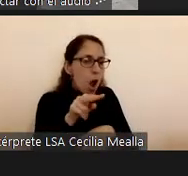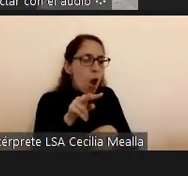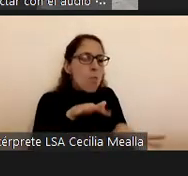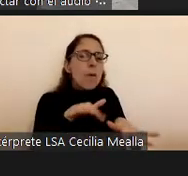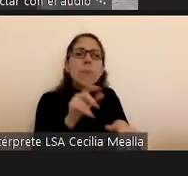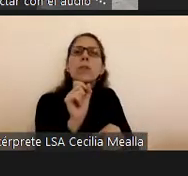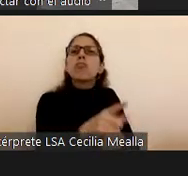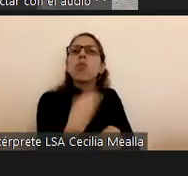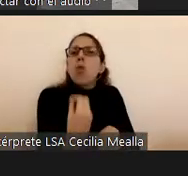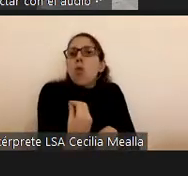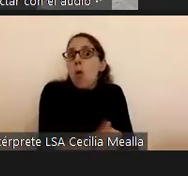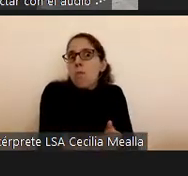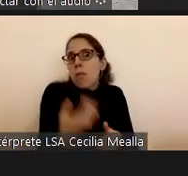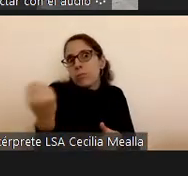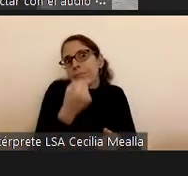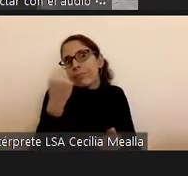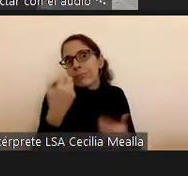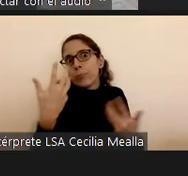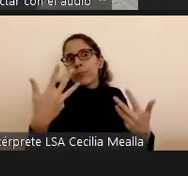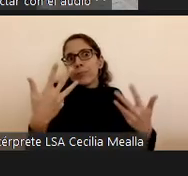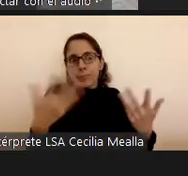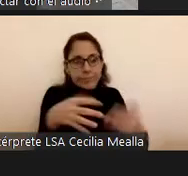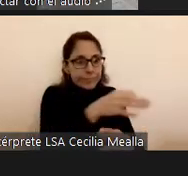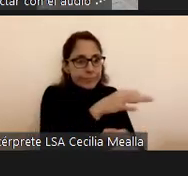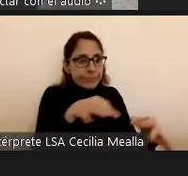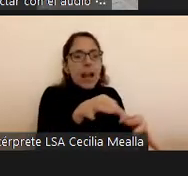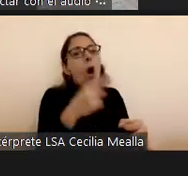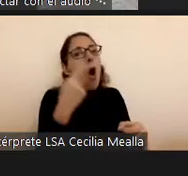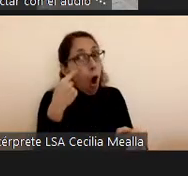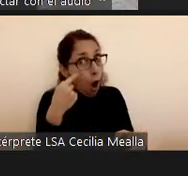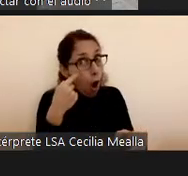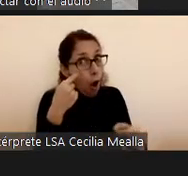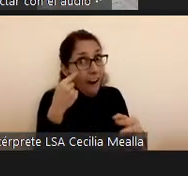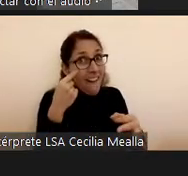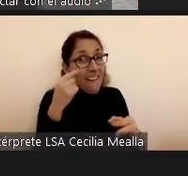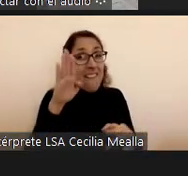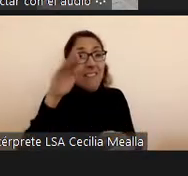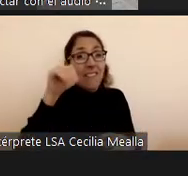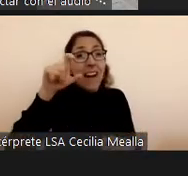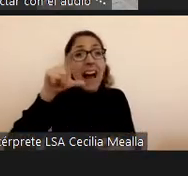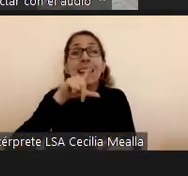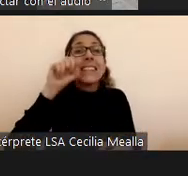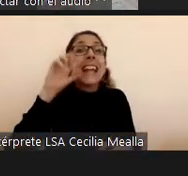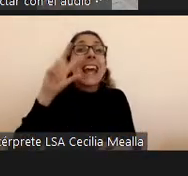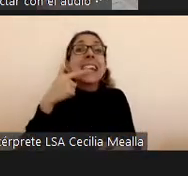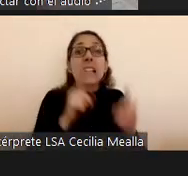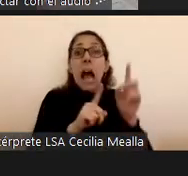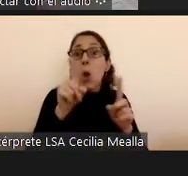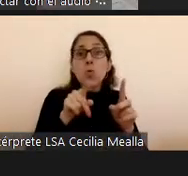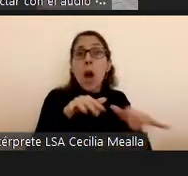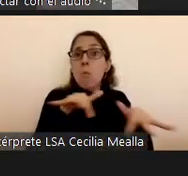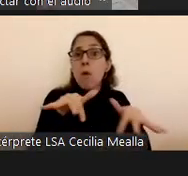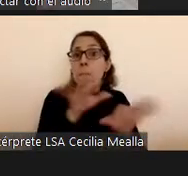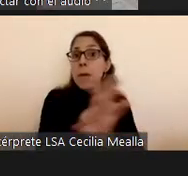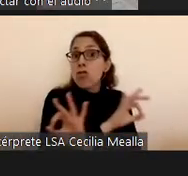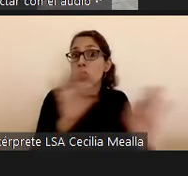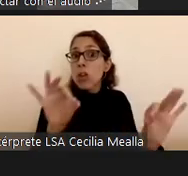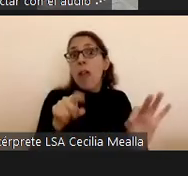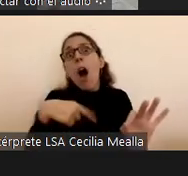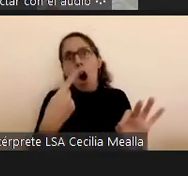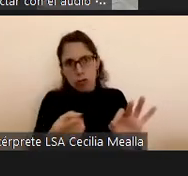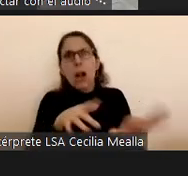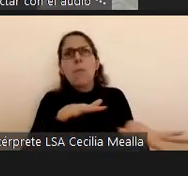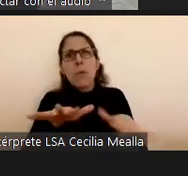movilidad de la bacteria. Obviamente si la bacteria es móvil, porque no todas las bacterias son móviles, ¿sí? Ahí ya les dije otra cosa de las